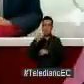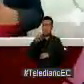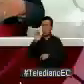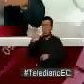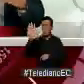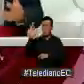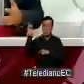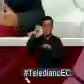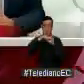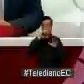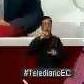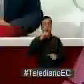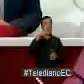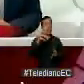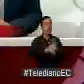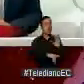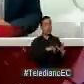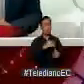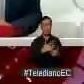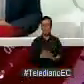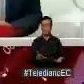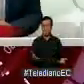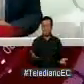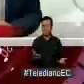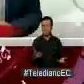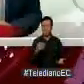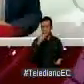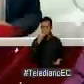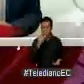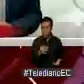a llevarse hasta el agua. Lo que nos dice